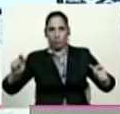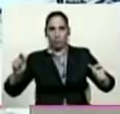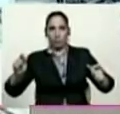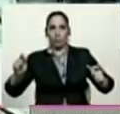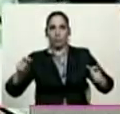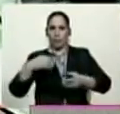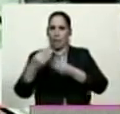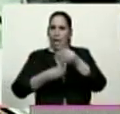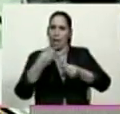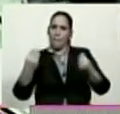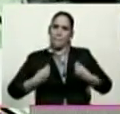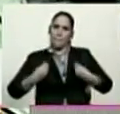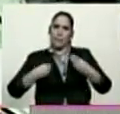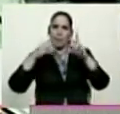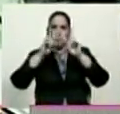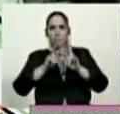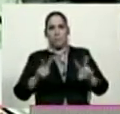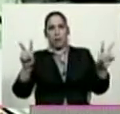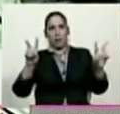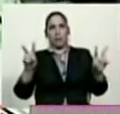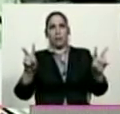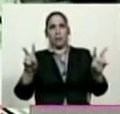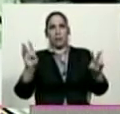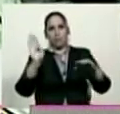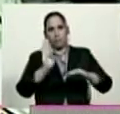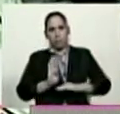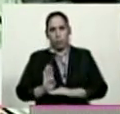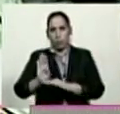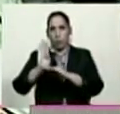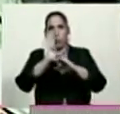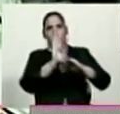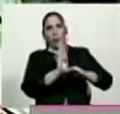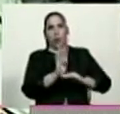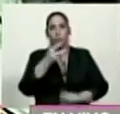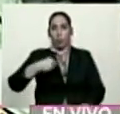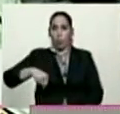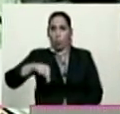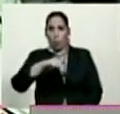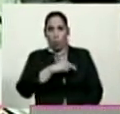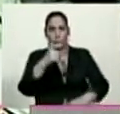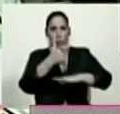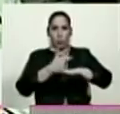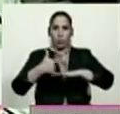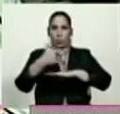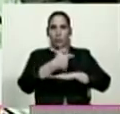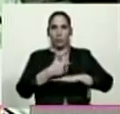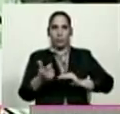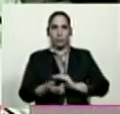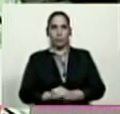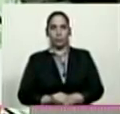haciendo su vida en paz, protegidos por nosotros, el gobierno.